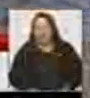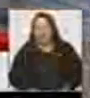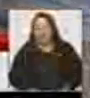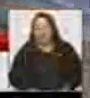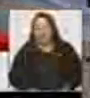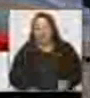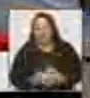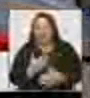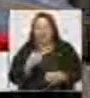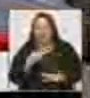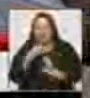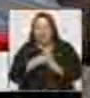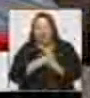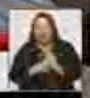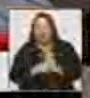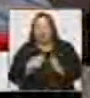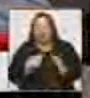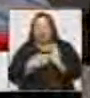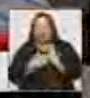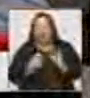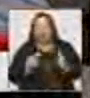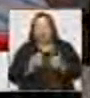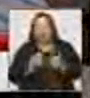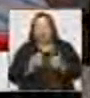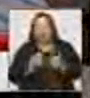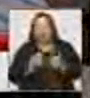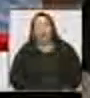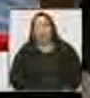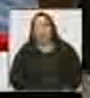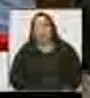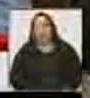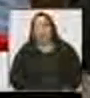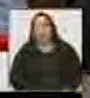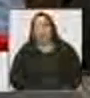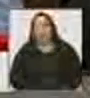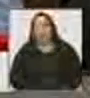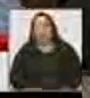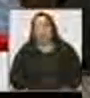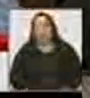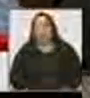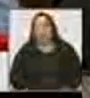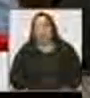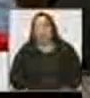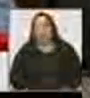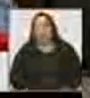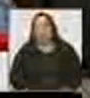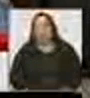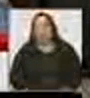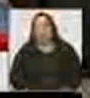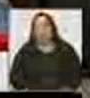han presentado en la Comisión de Economía. Sin embargo,